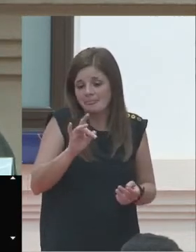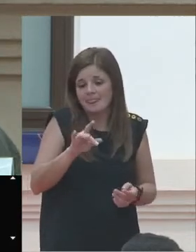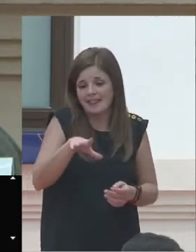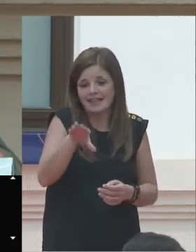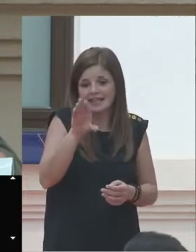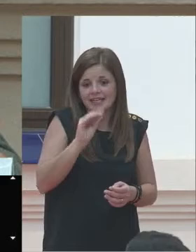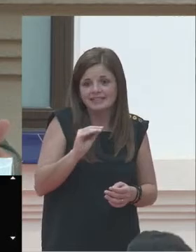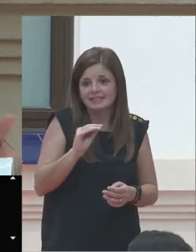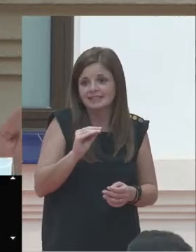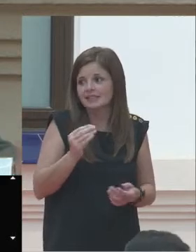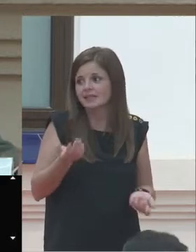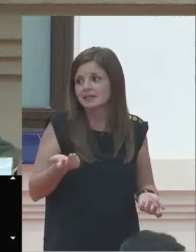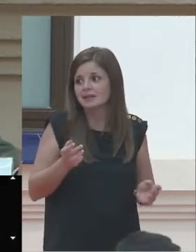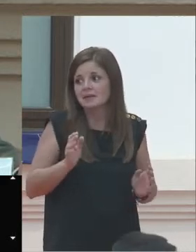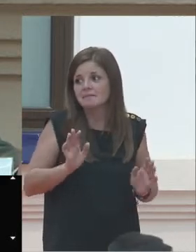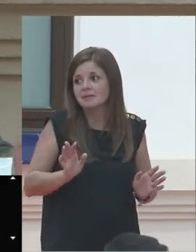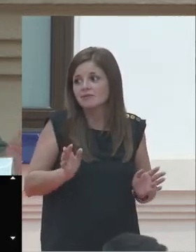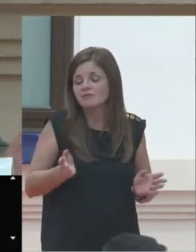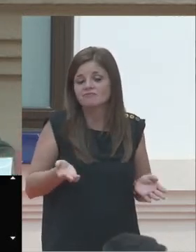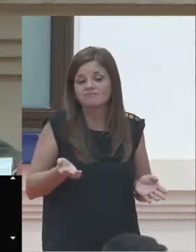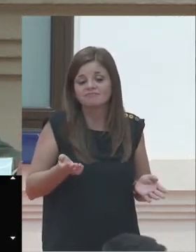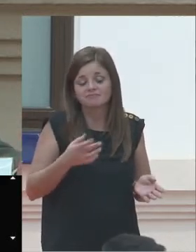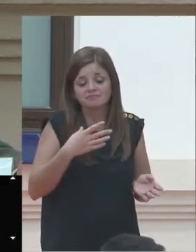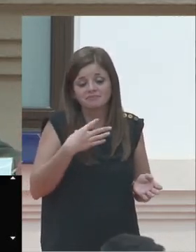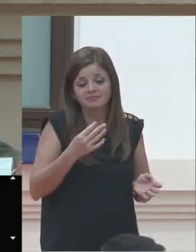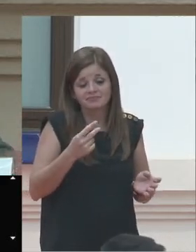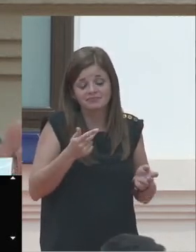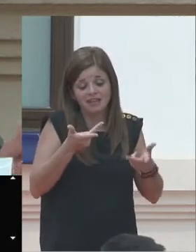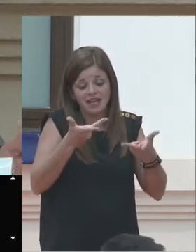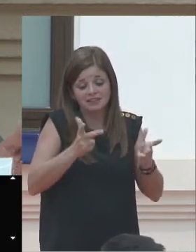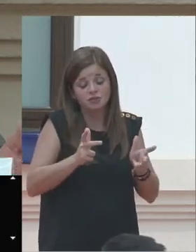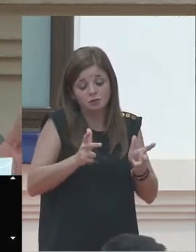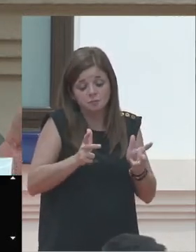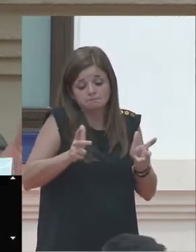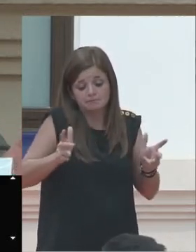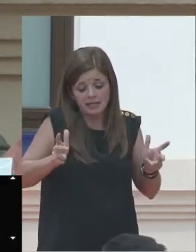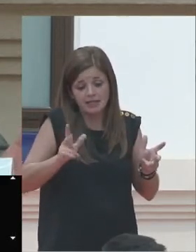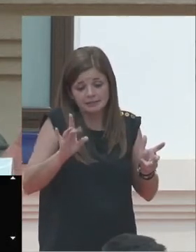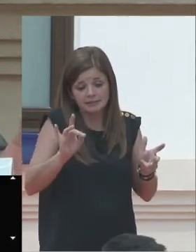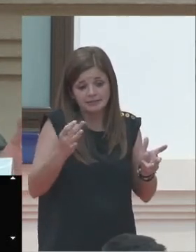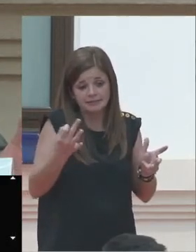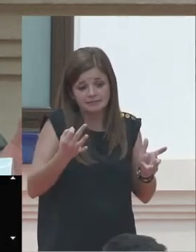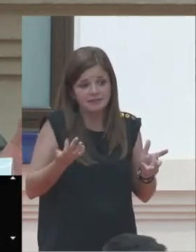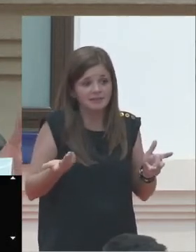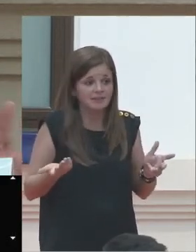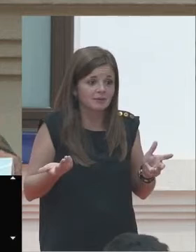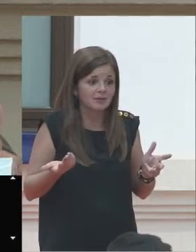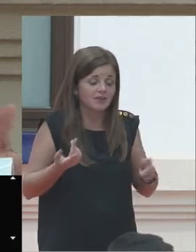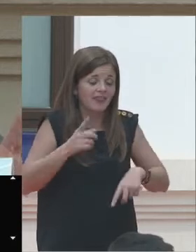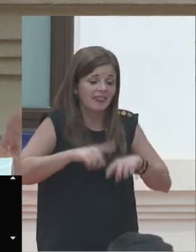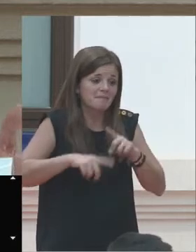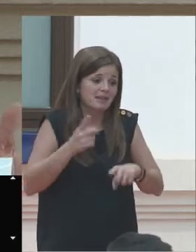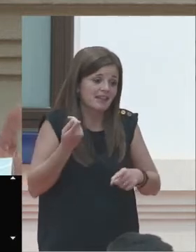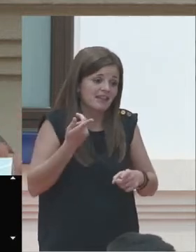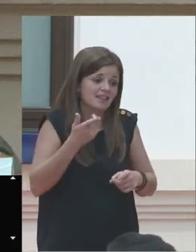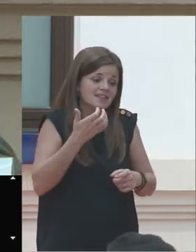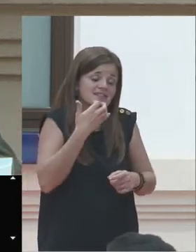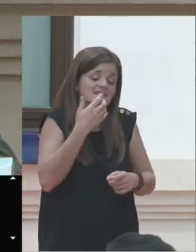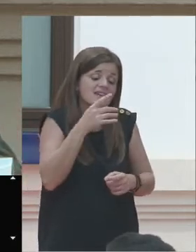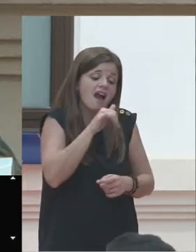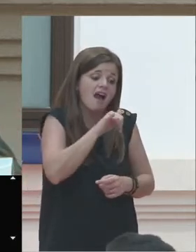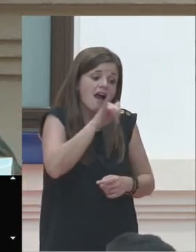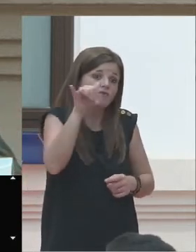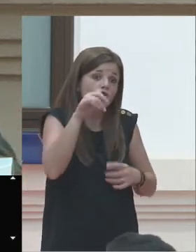de esa forma, bloqueándole asientos caso que haya. Pero en caso que el avión vaya con